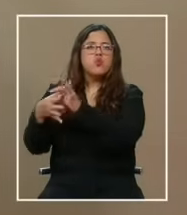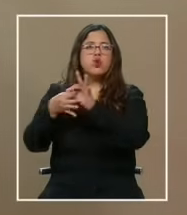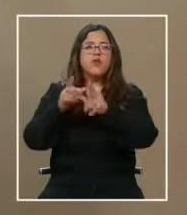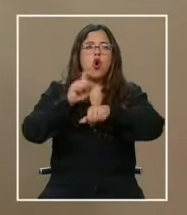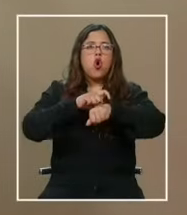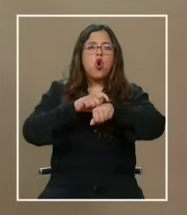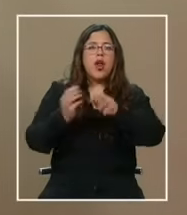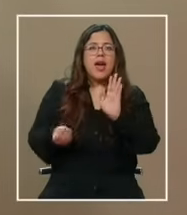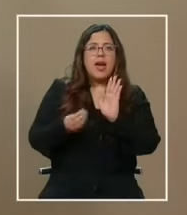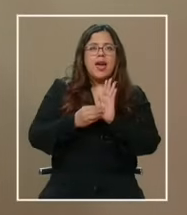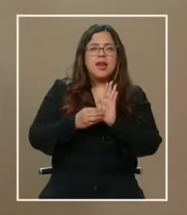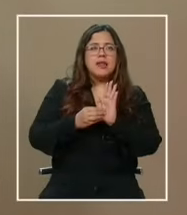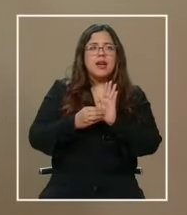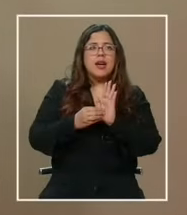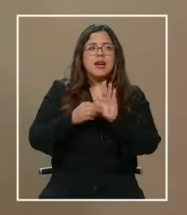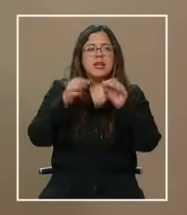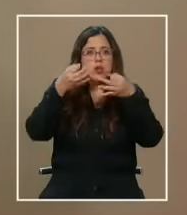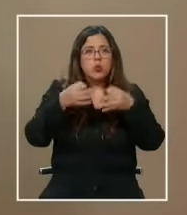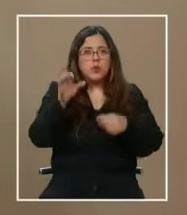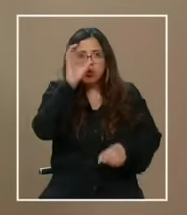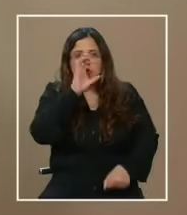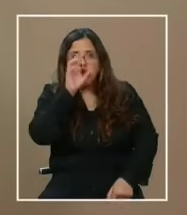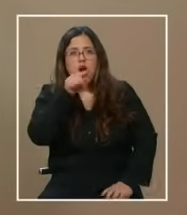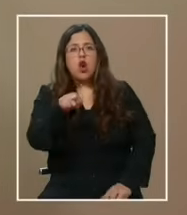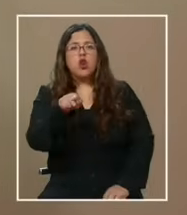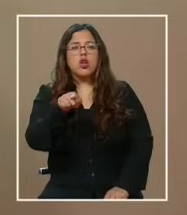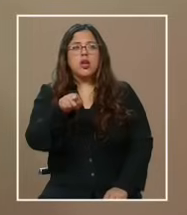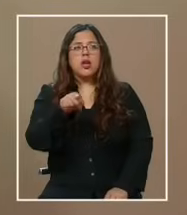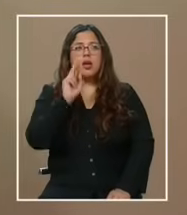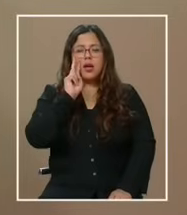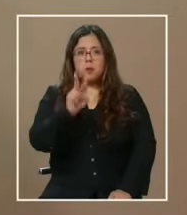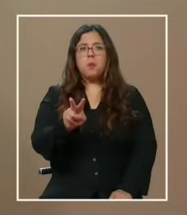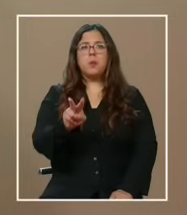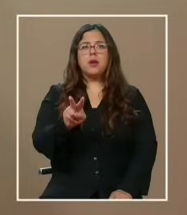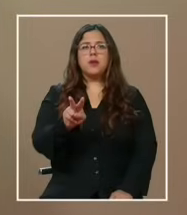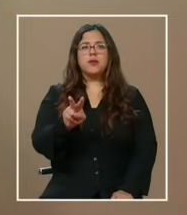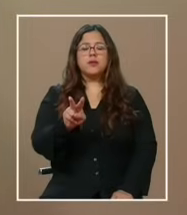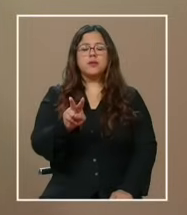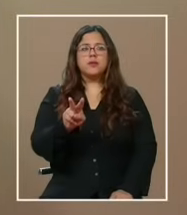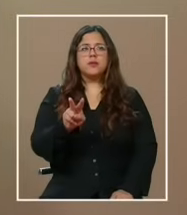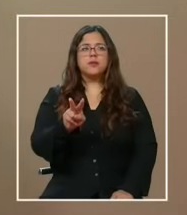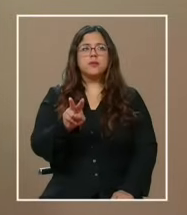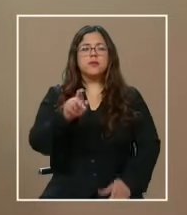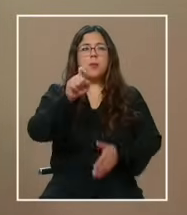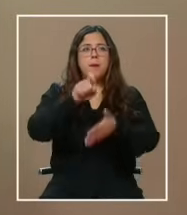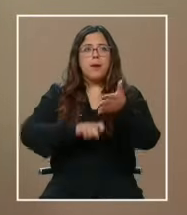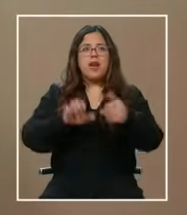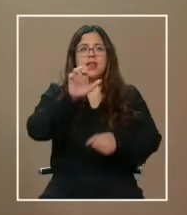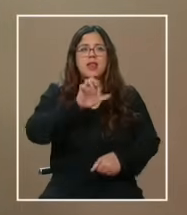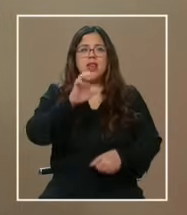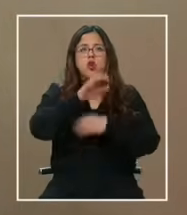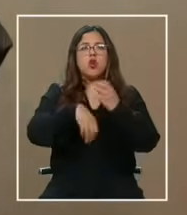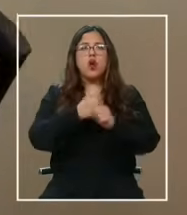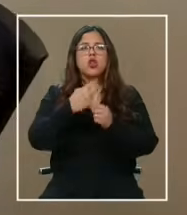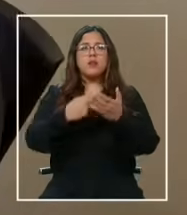extraordinarias Y eso lo estoy buscando justamente acá Ahí está enero